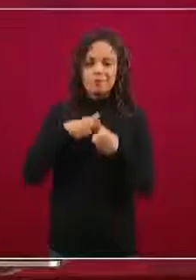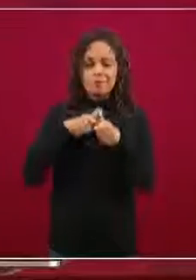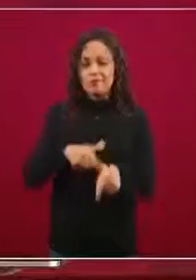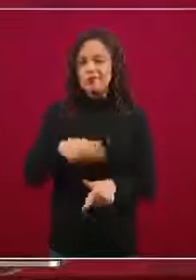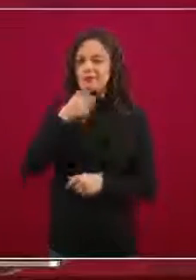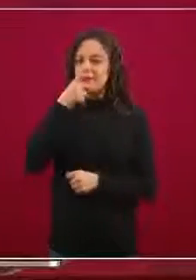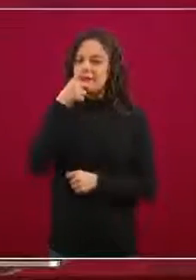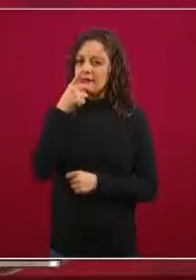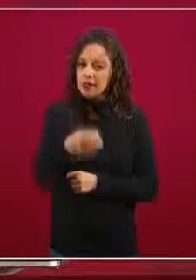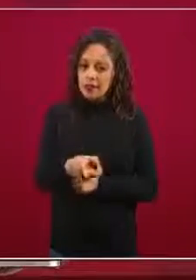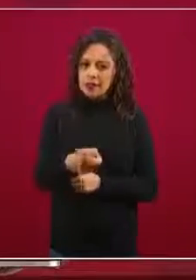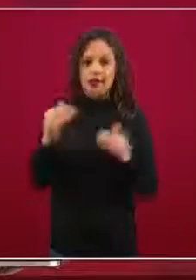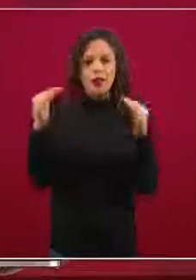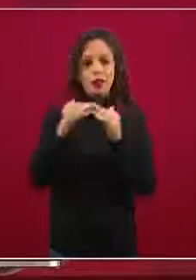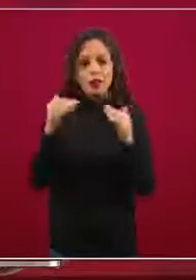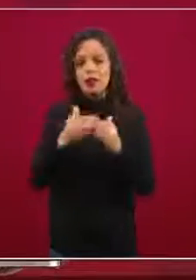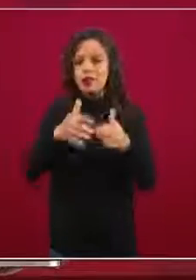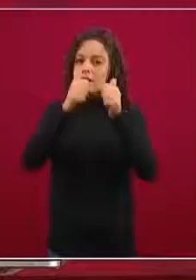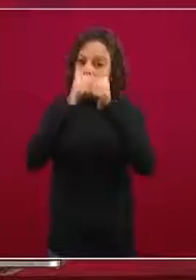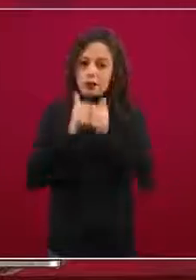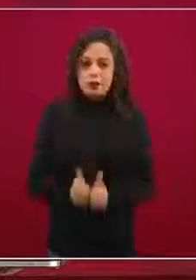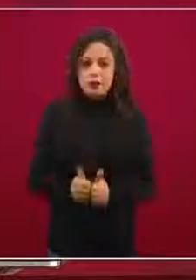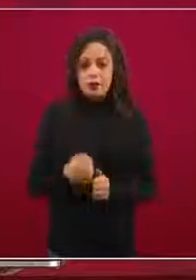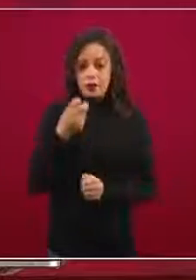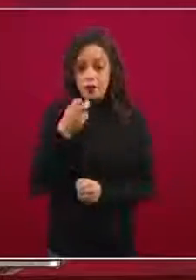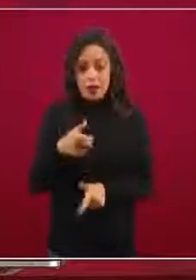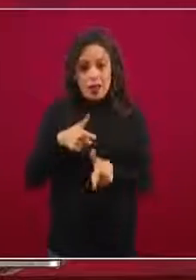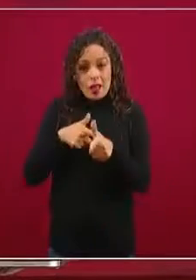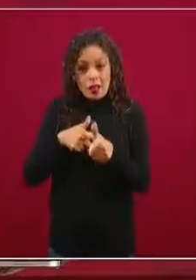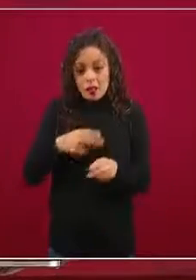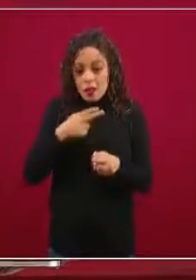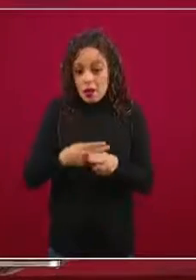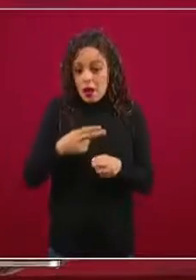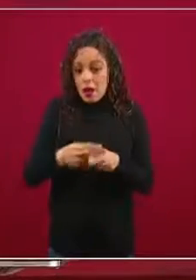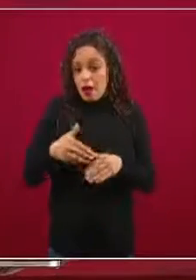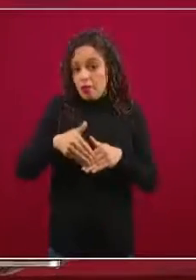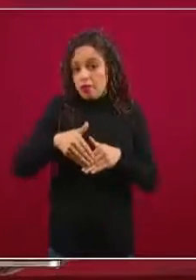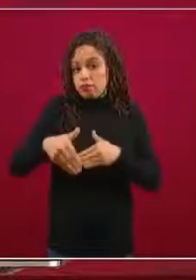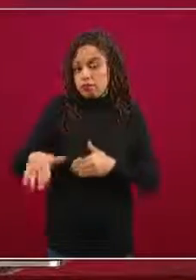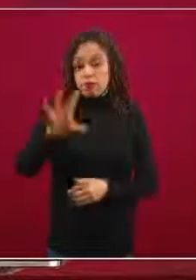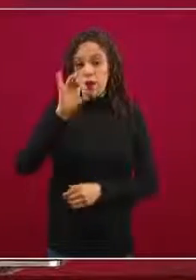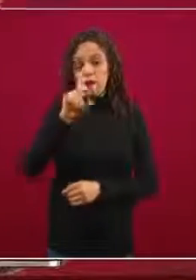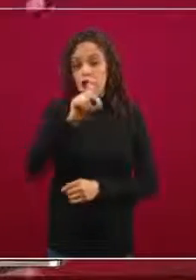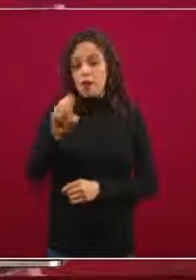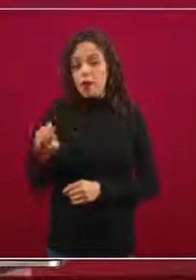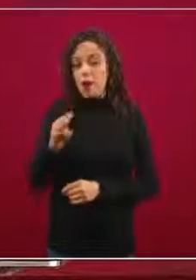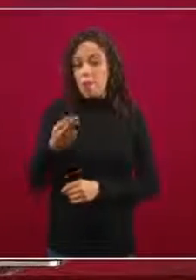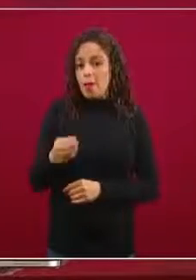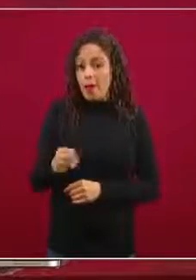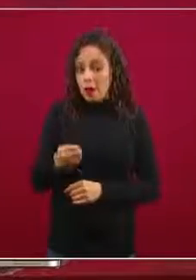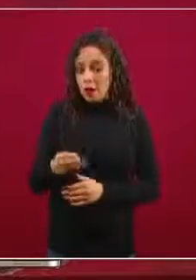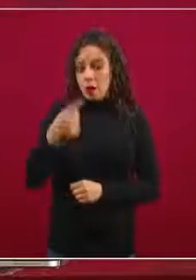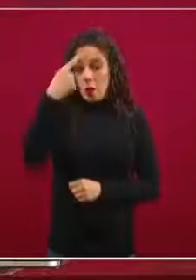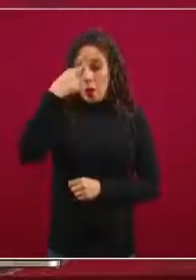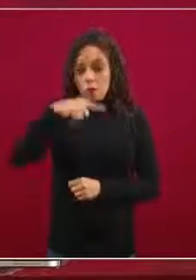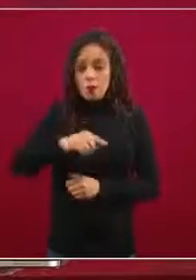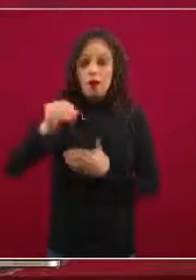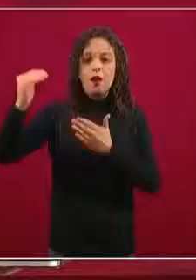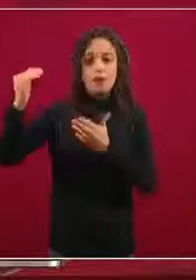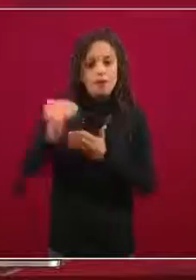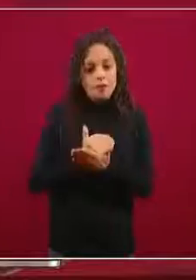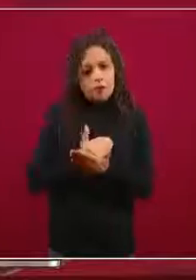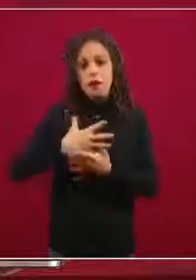sigue vigente y seguirá vigente por lo menos hasta el 30 de mayo, en la medida en que queremos que haya menos